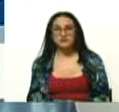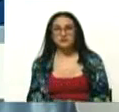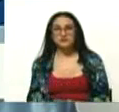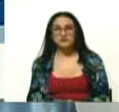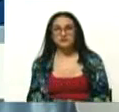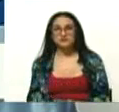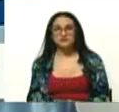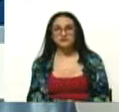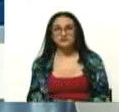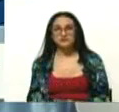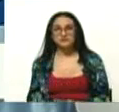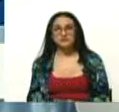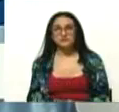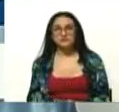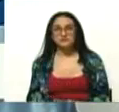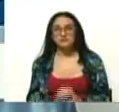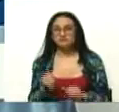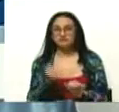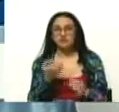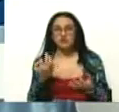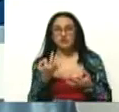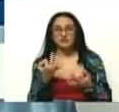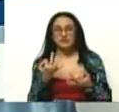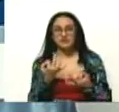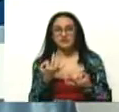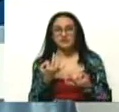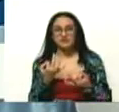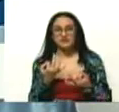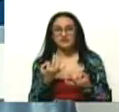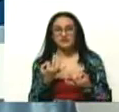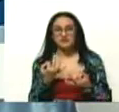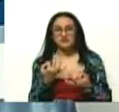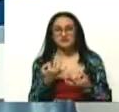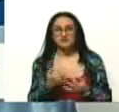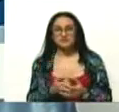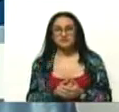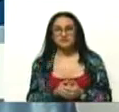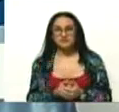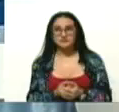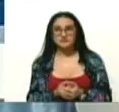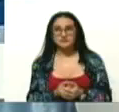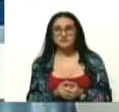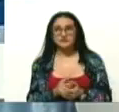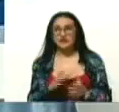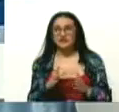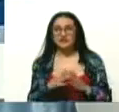Sujetos repudiables, reprochables, que merecen todo